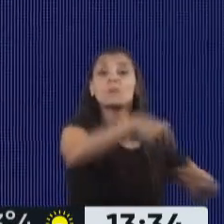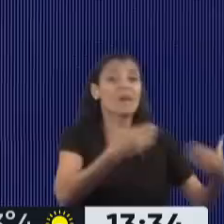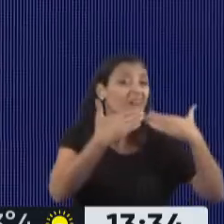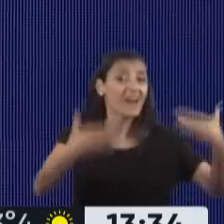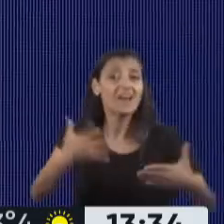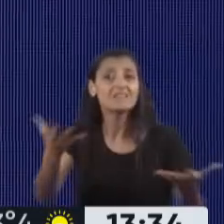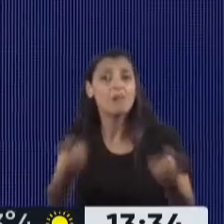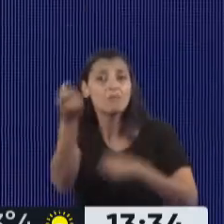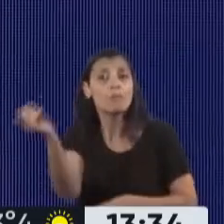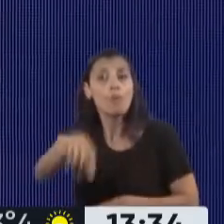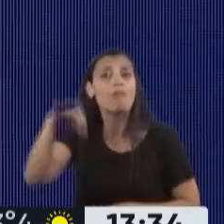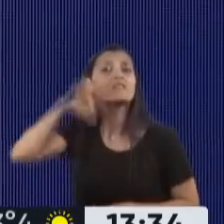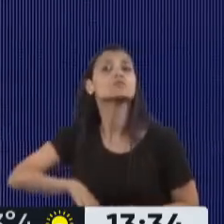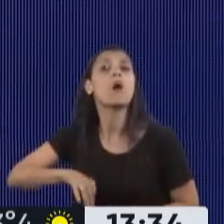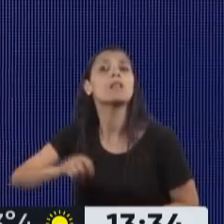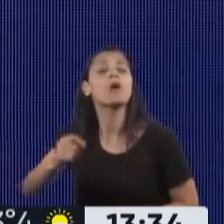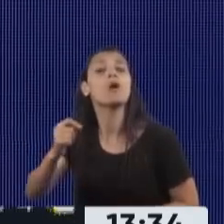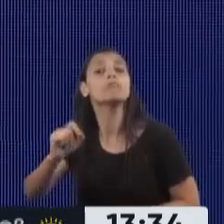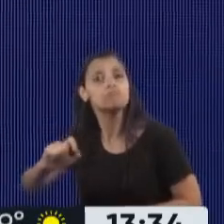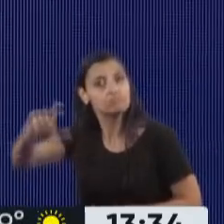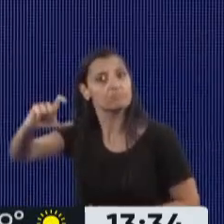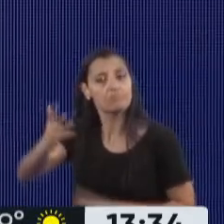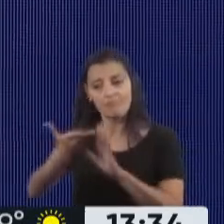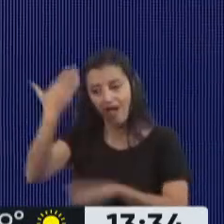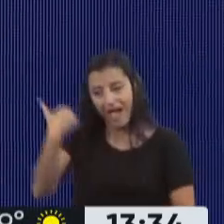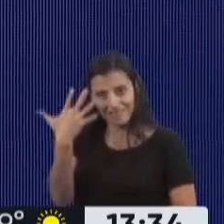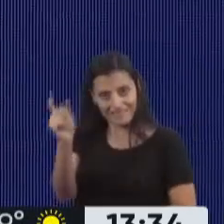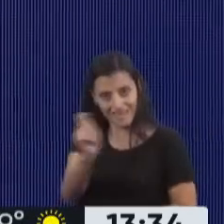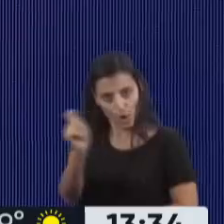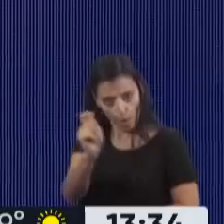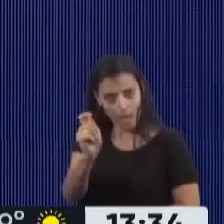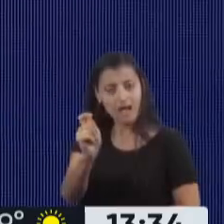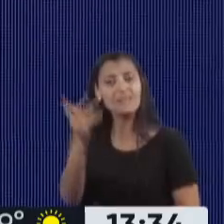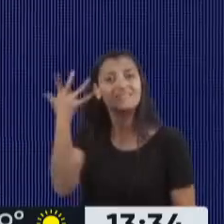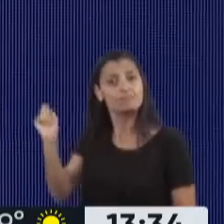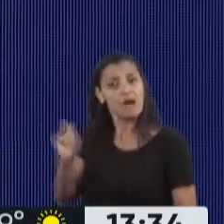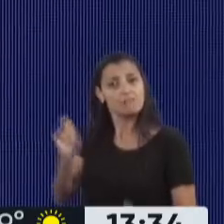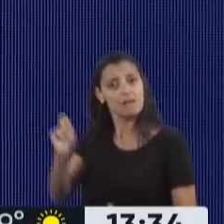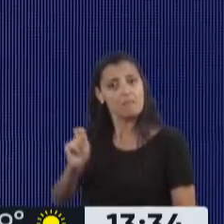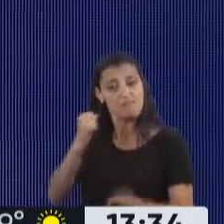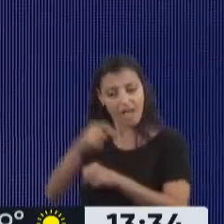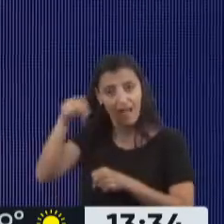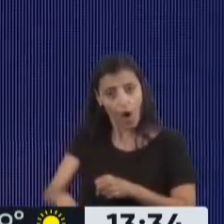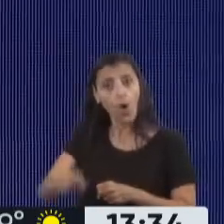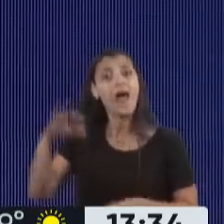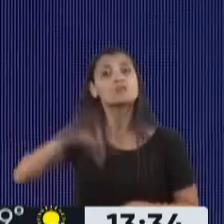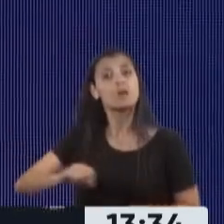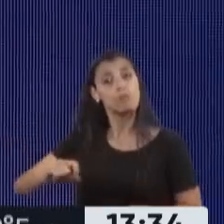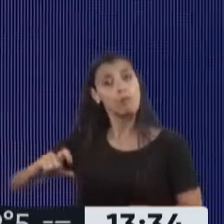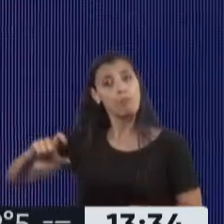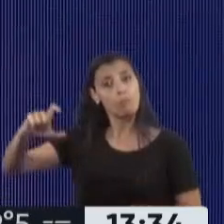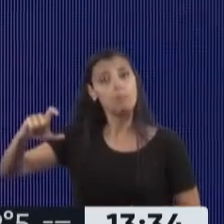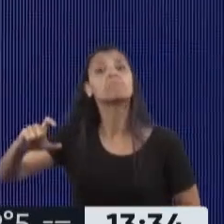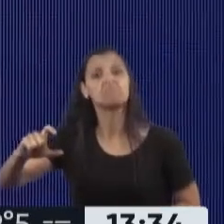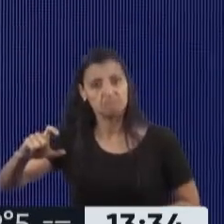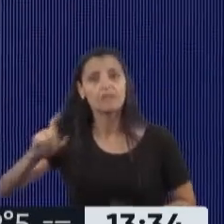la recuperación de los salarios reales. Digamos, hace 5 meses seguidos que el salario real en Argentina viene subiendo y que